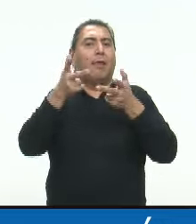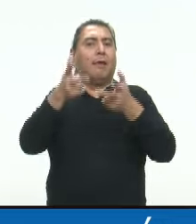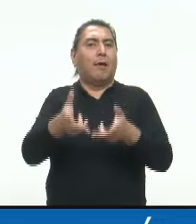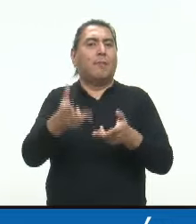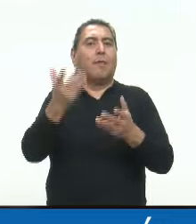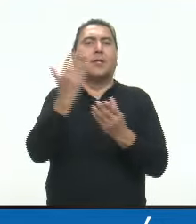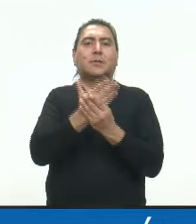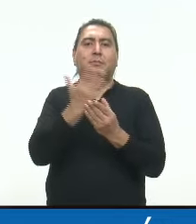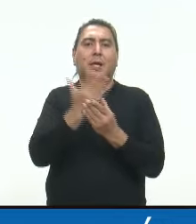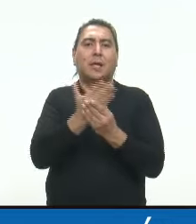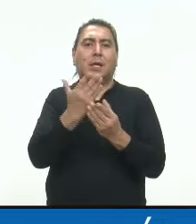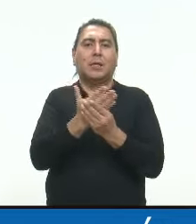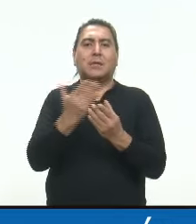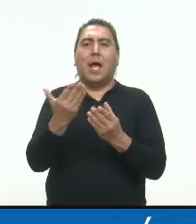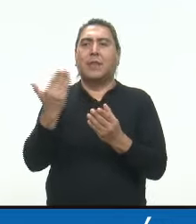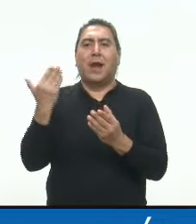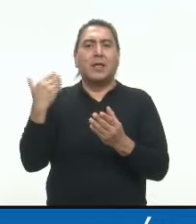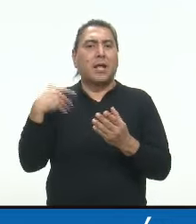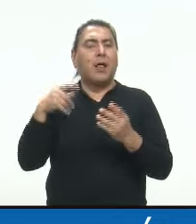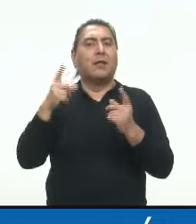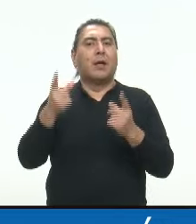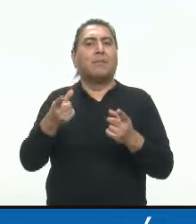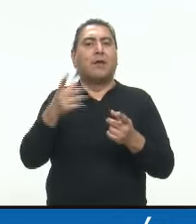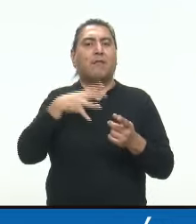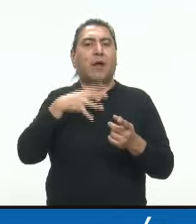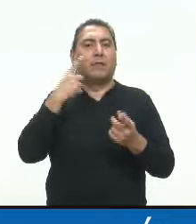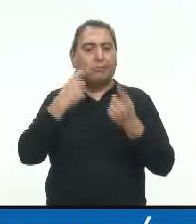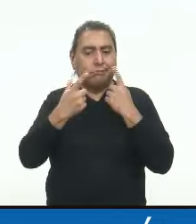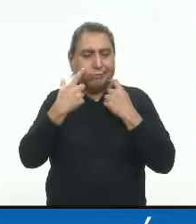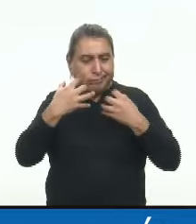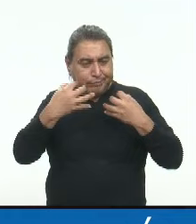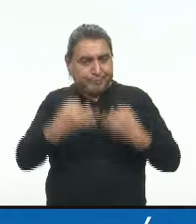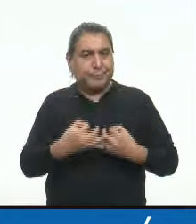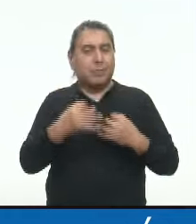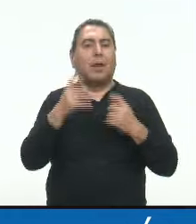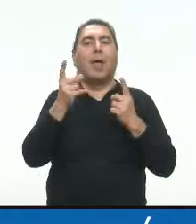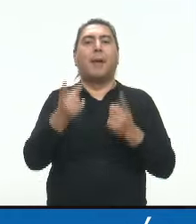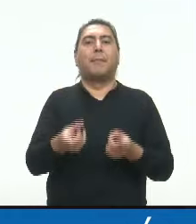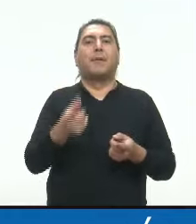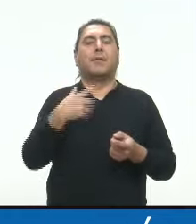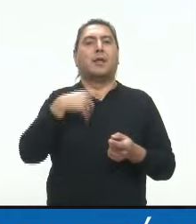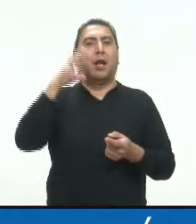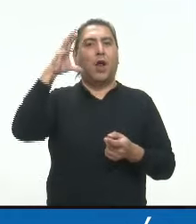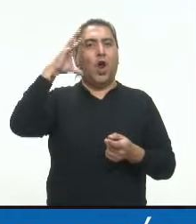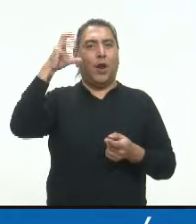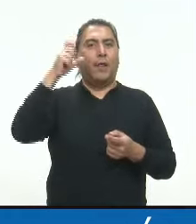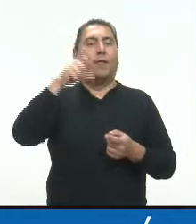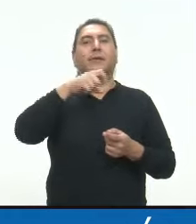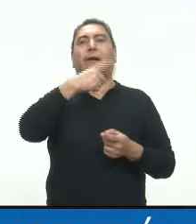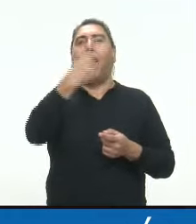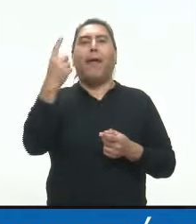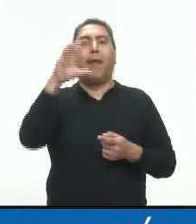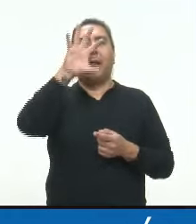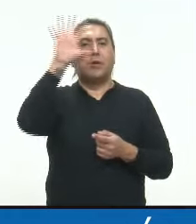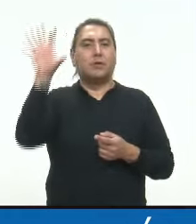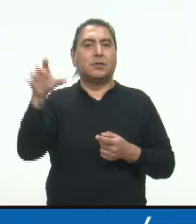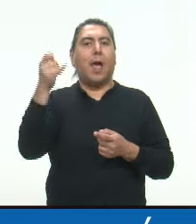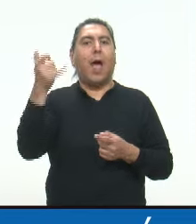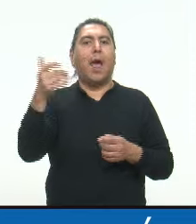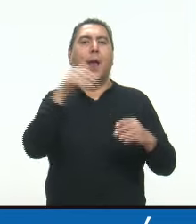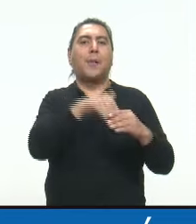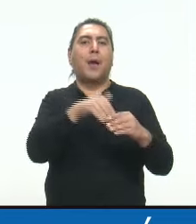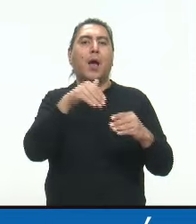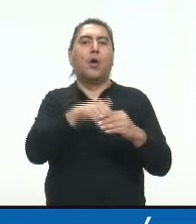expedientes atrasados y con irregularidades. Se recuerda a las provincias que todas cuentan con bancos oncológicos, la Nación